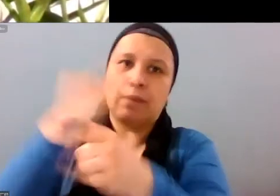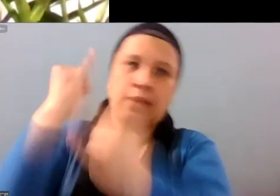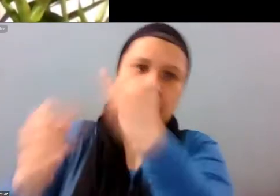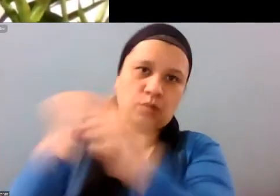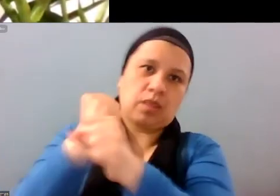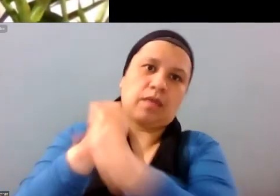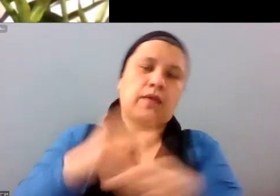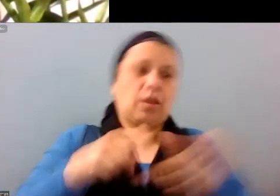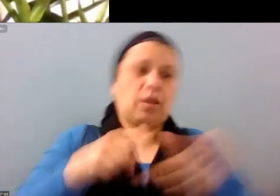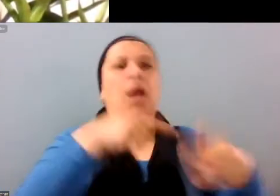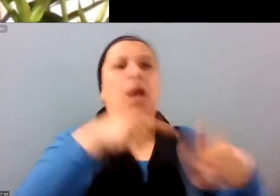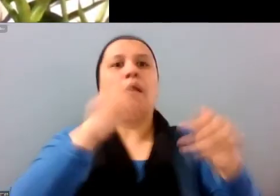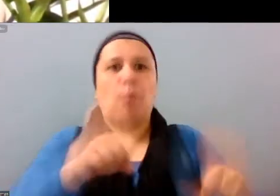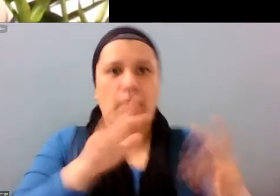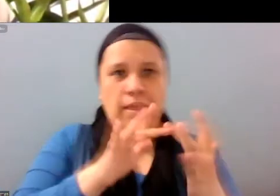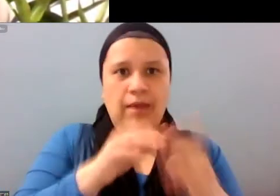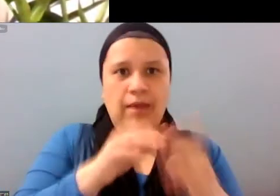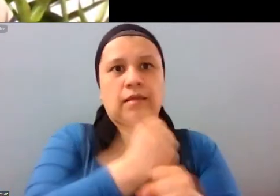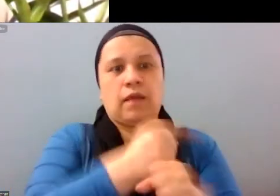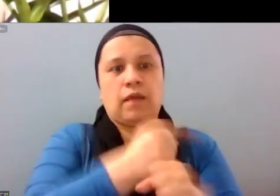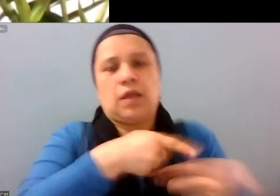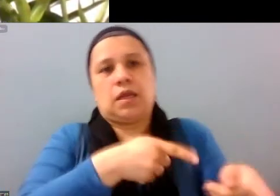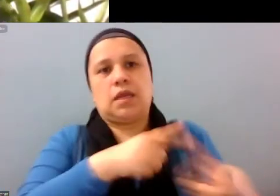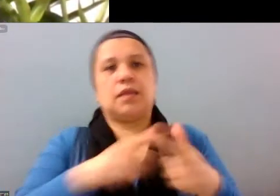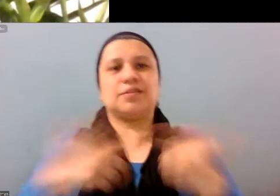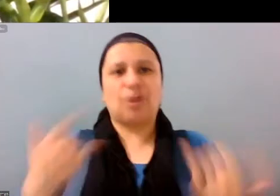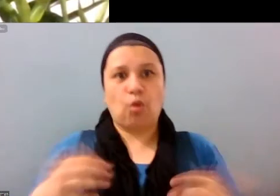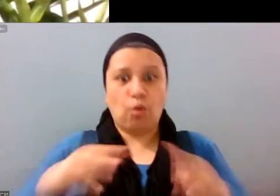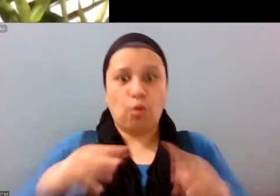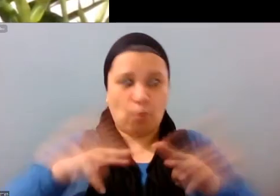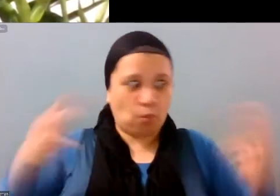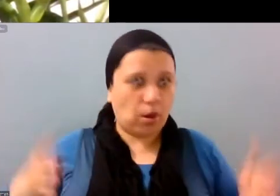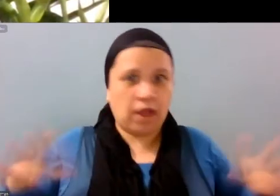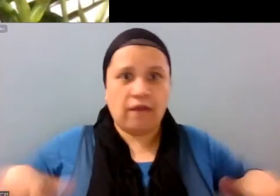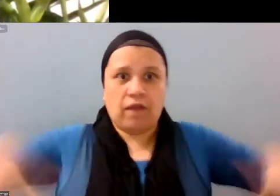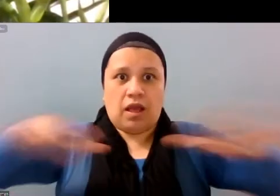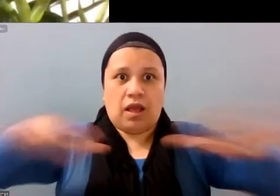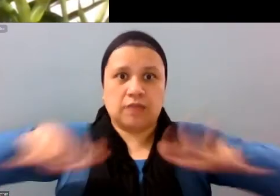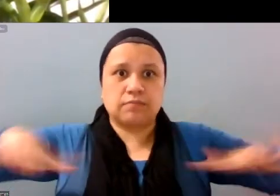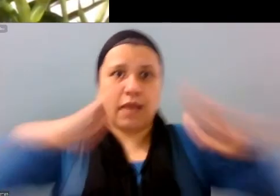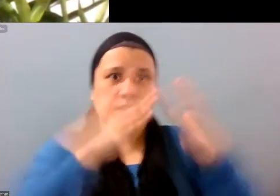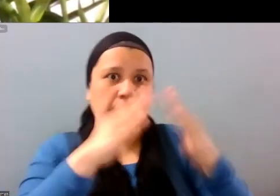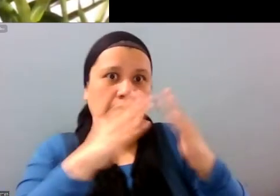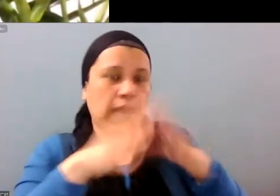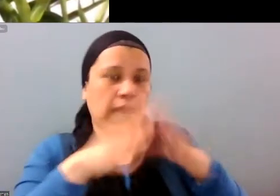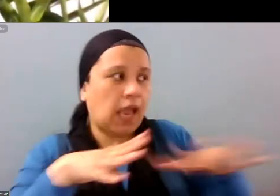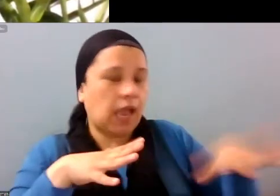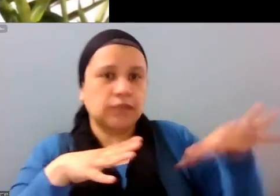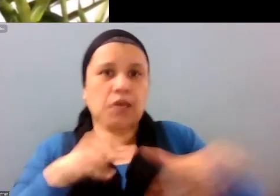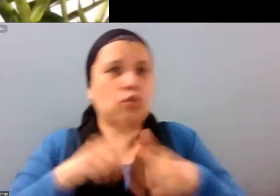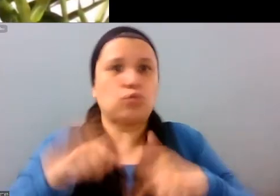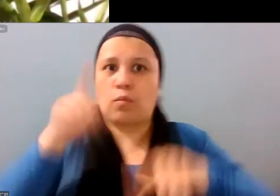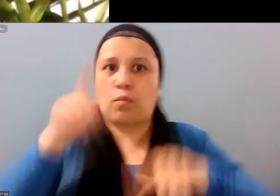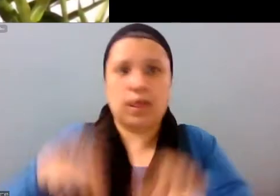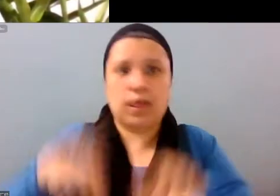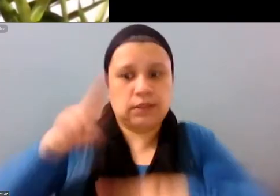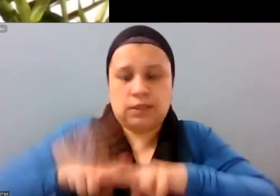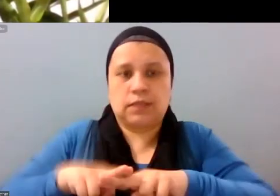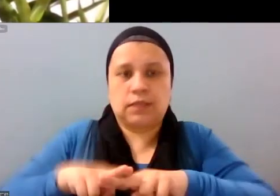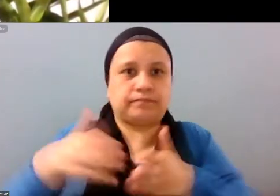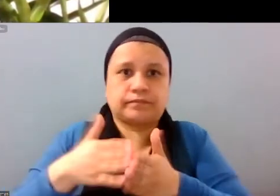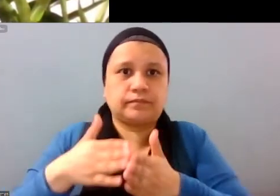también tenemos el aspecto de los muebles de los espacios de la casa de que no puedes estar sentado por ejemplo en el piso